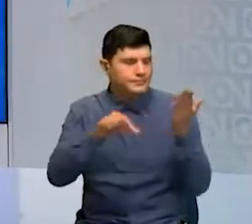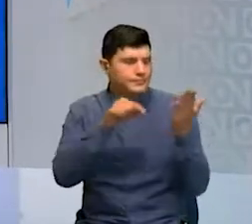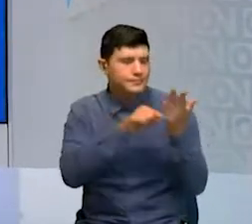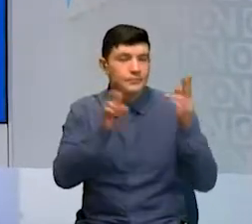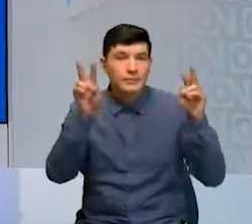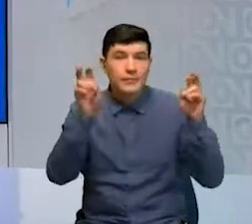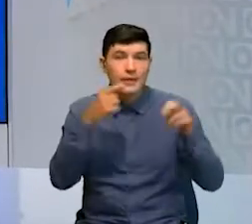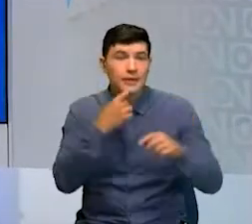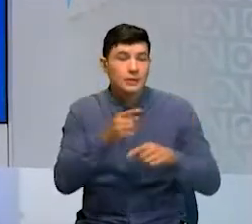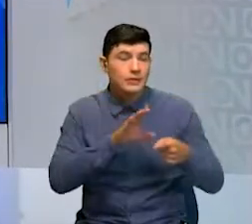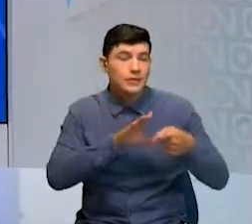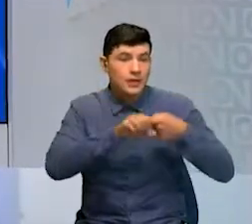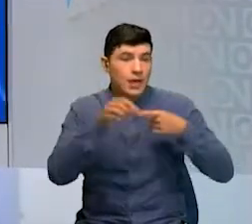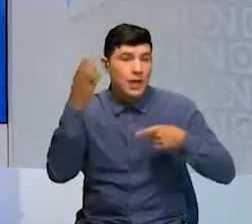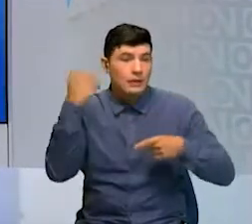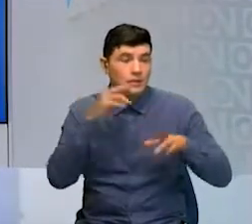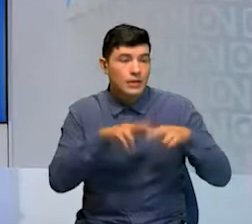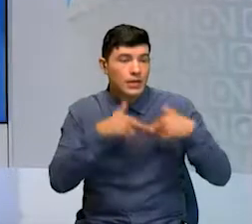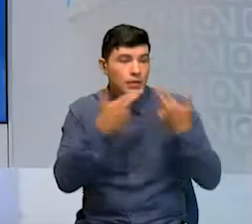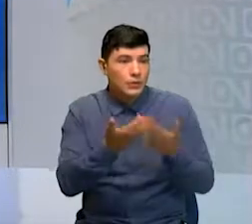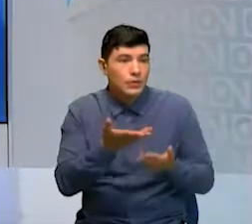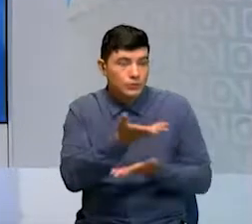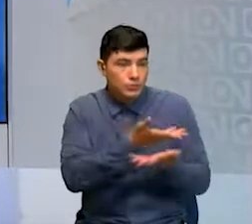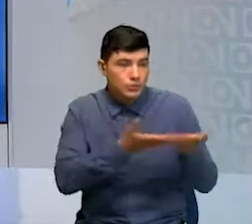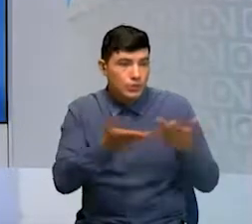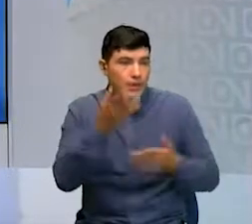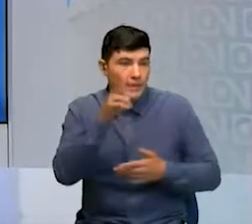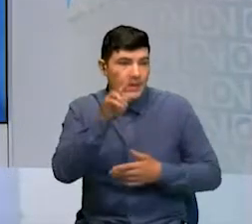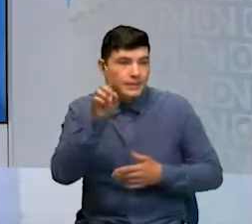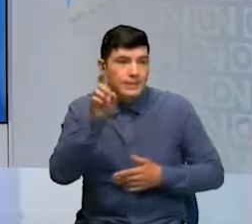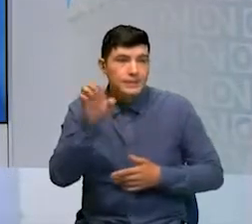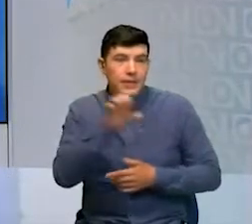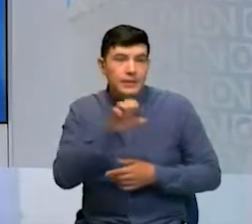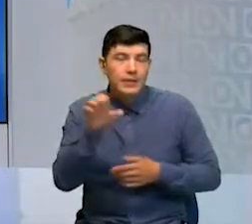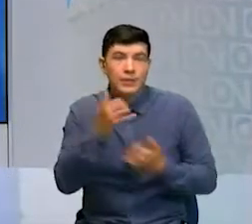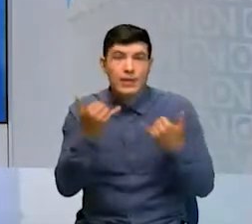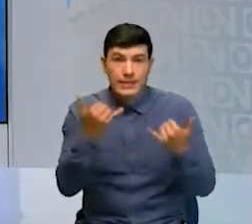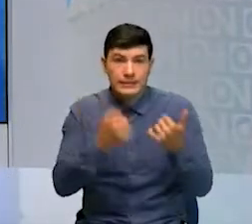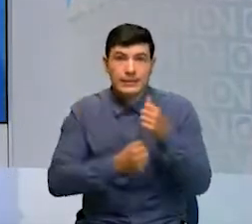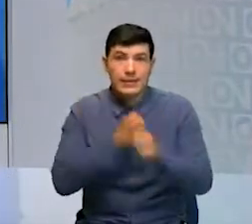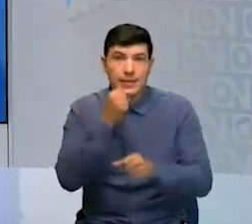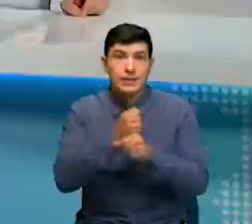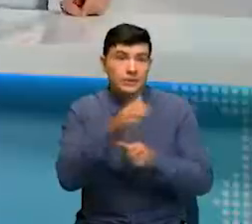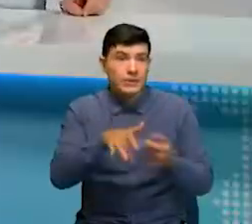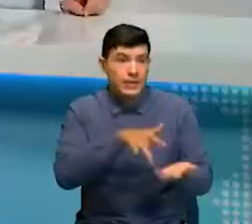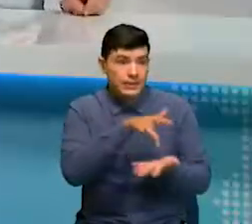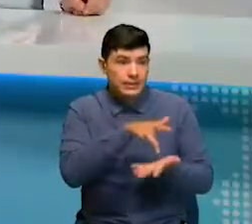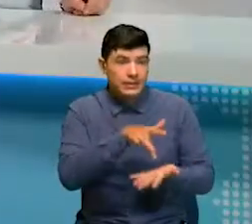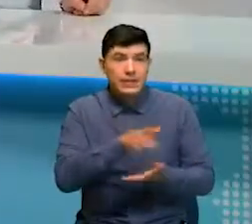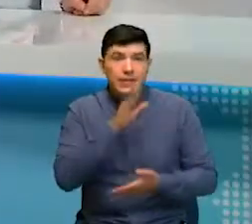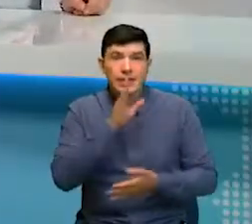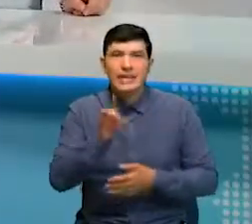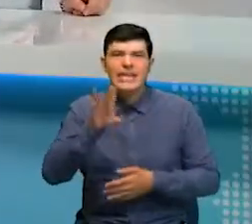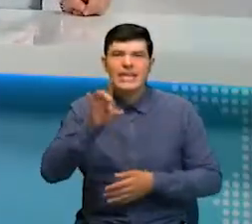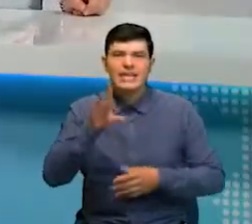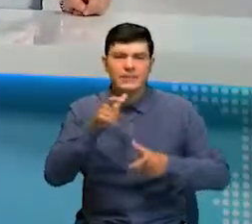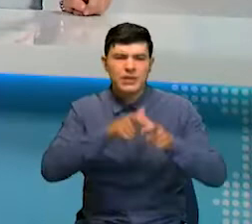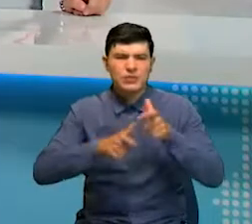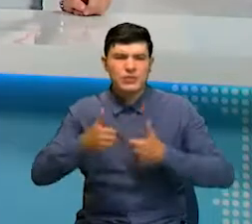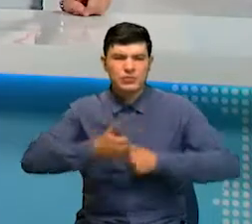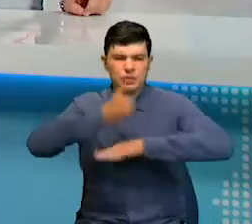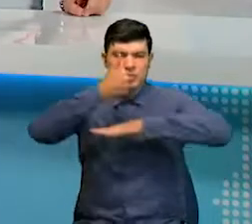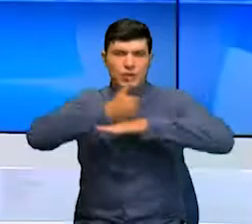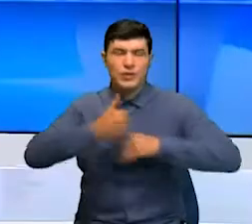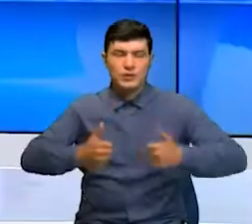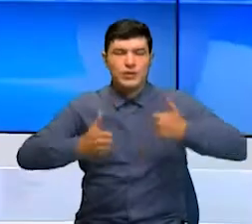reunión sostenida el pasado 26 de enero de este año la cual hicieron parte 15 oficiales del ejército en esta presunta reunión